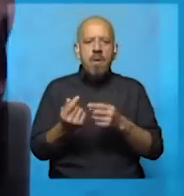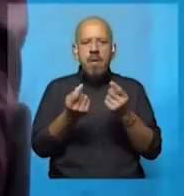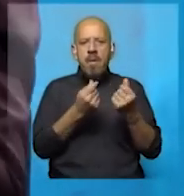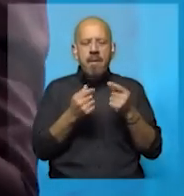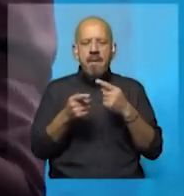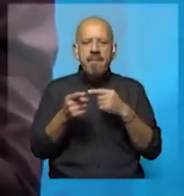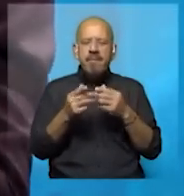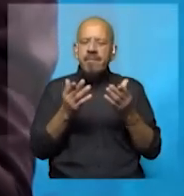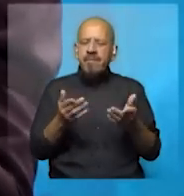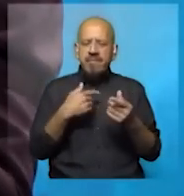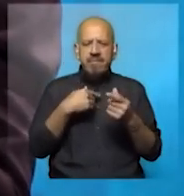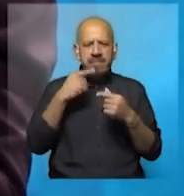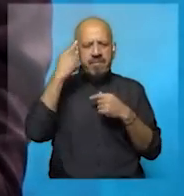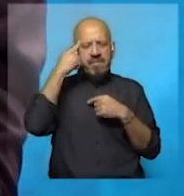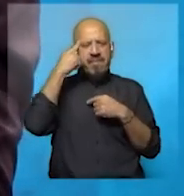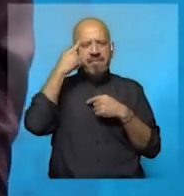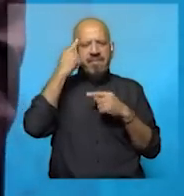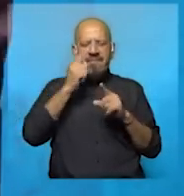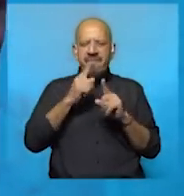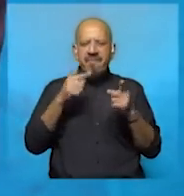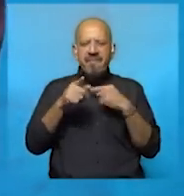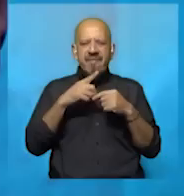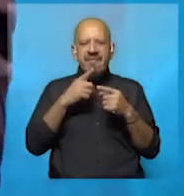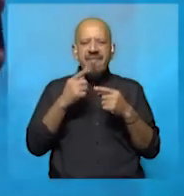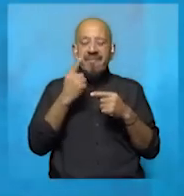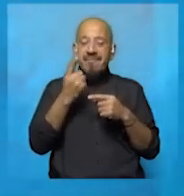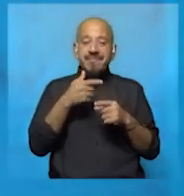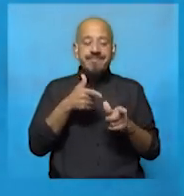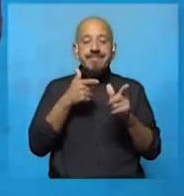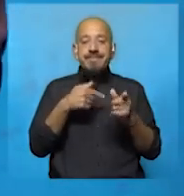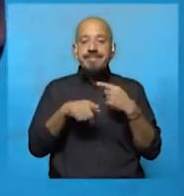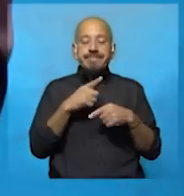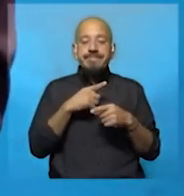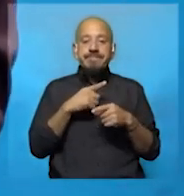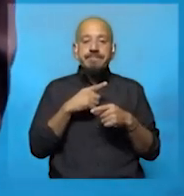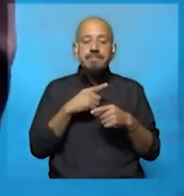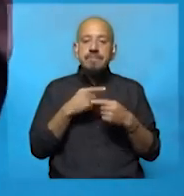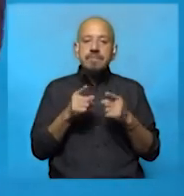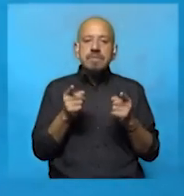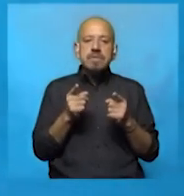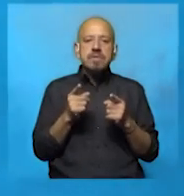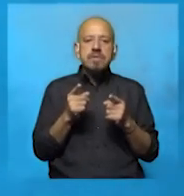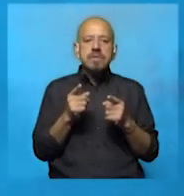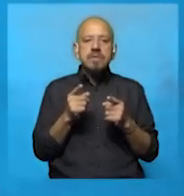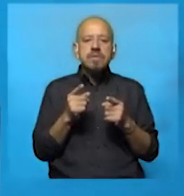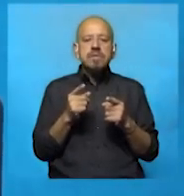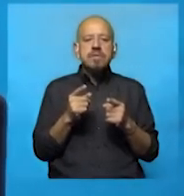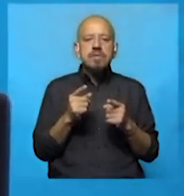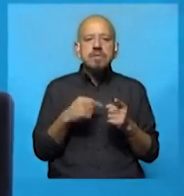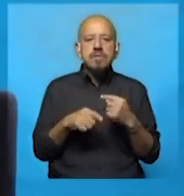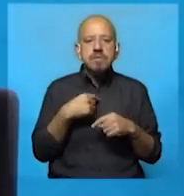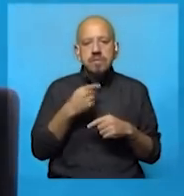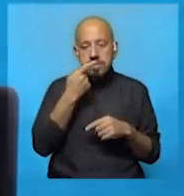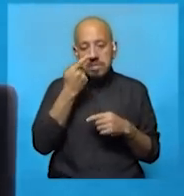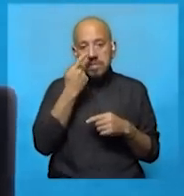son en principio no significa tirar un solo tiro la persecución va por otro lado no está puesta el mismo